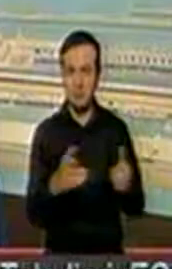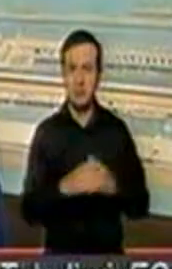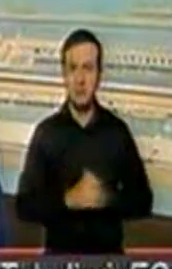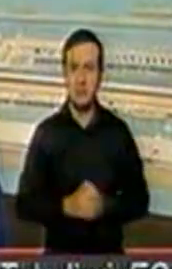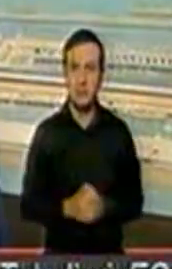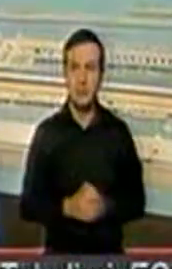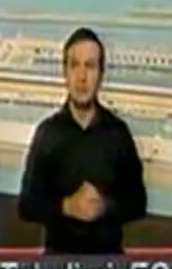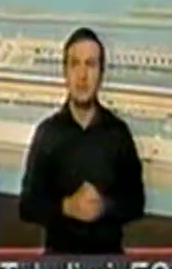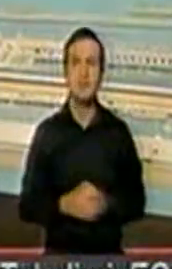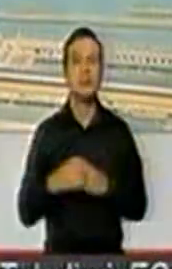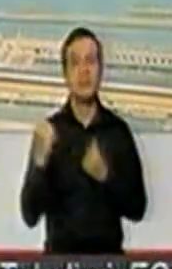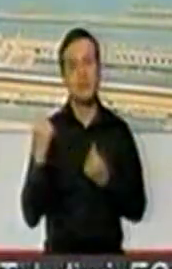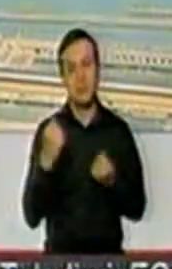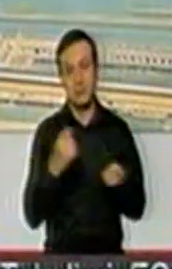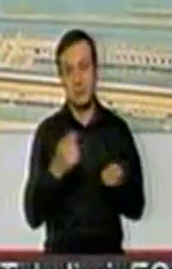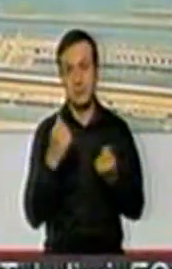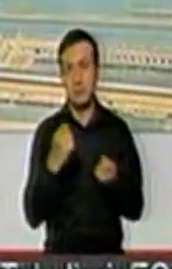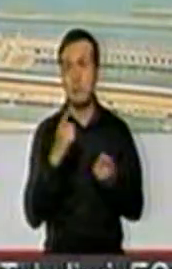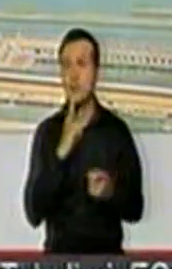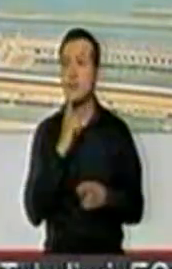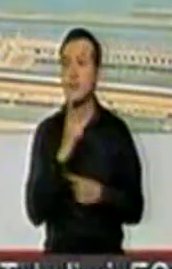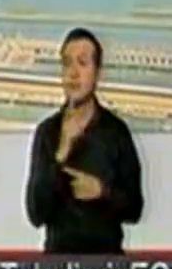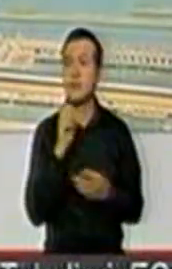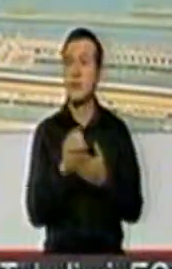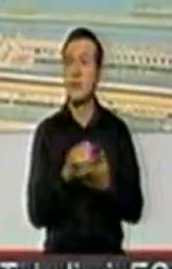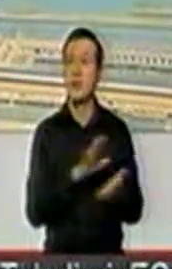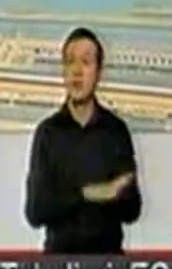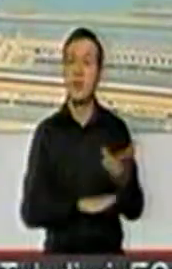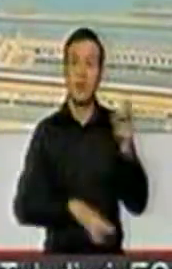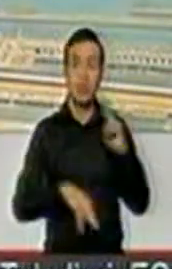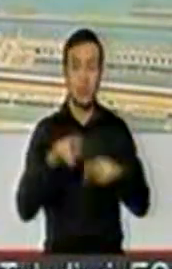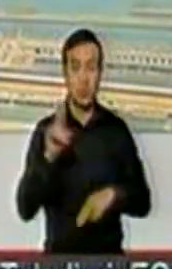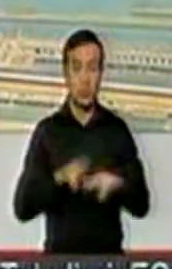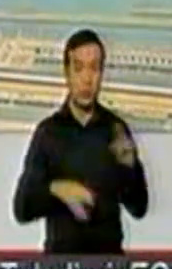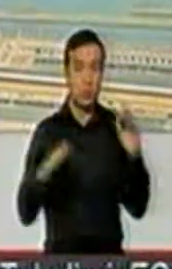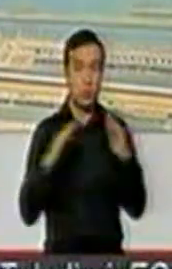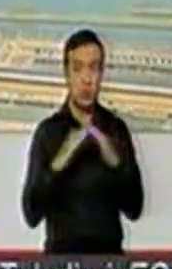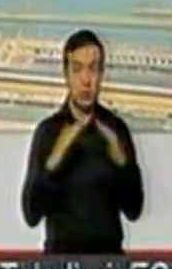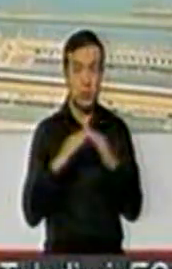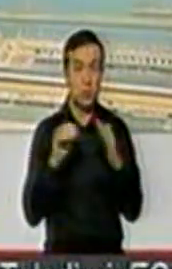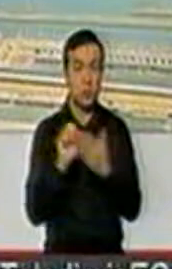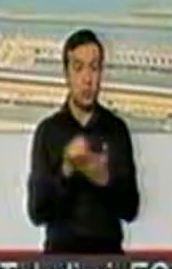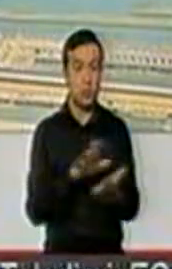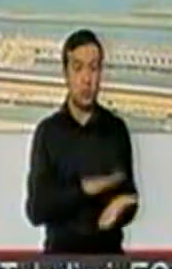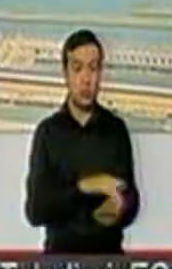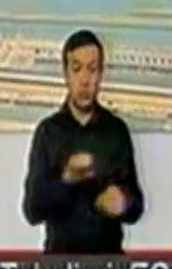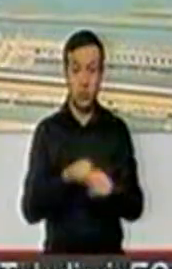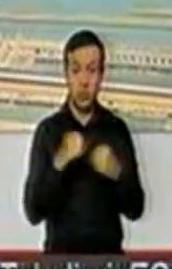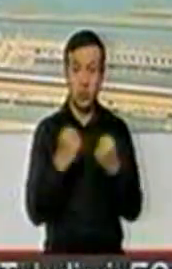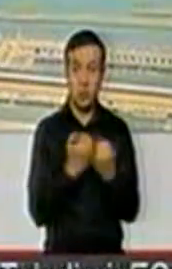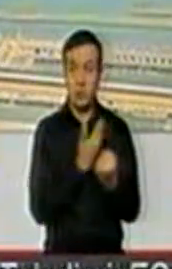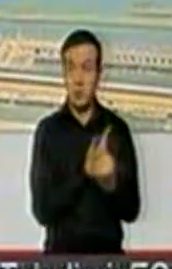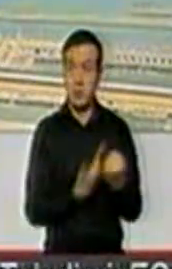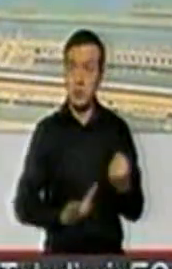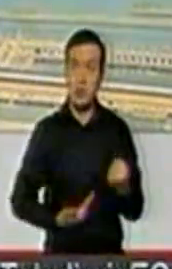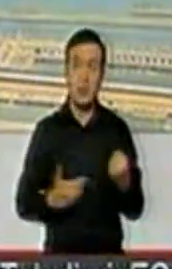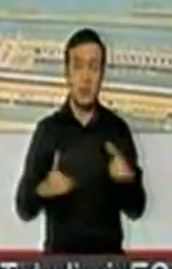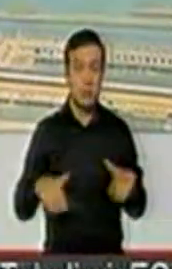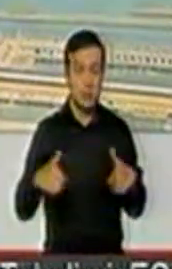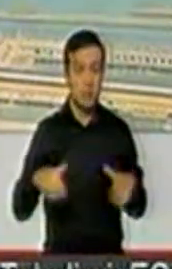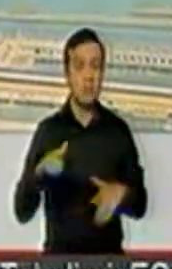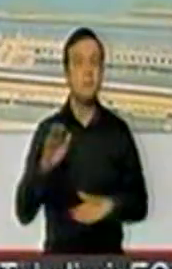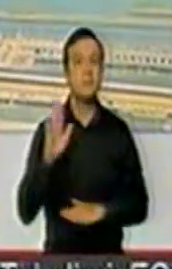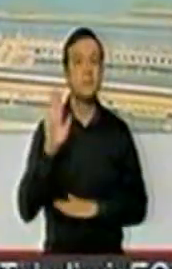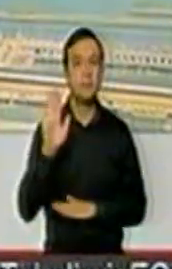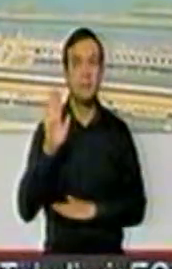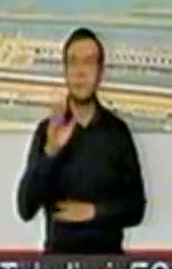En el financiamiento de una parte importante del proyecto Casa para Todos, un proyecto social que el presidente Moreno ha ofrecido y que